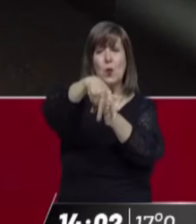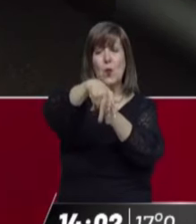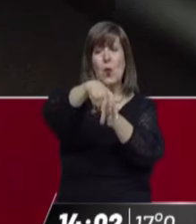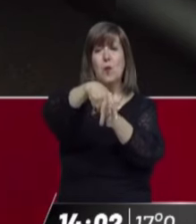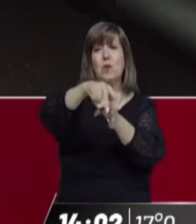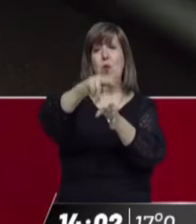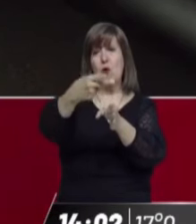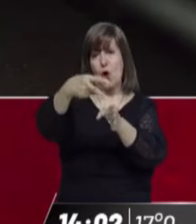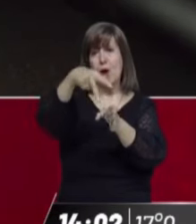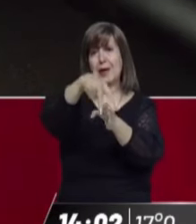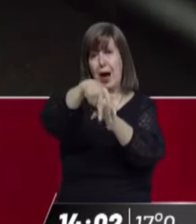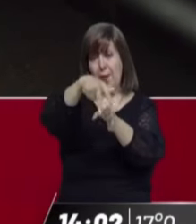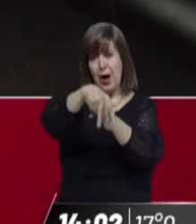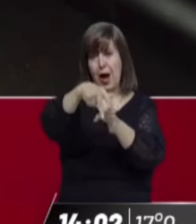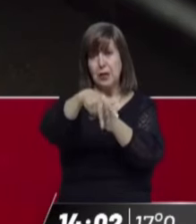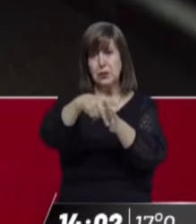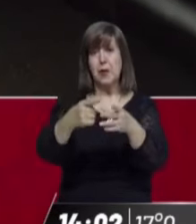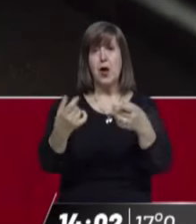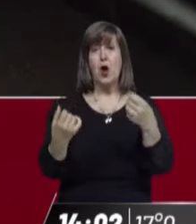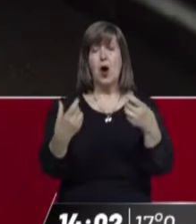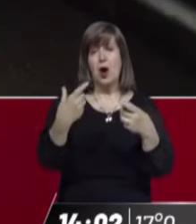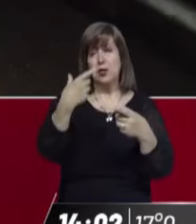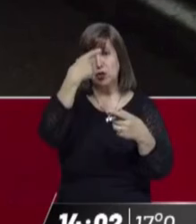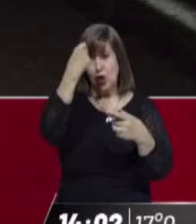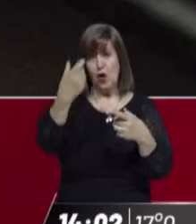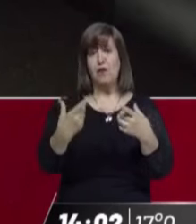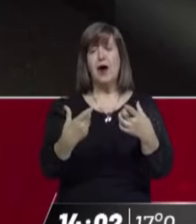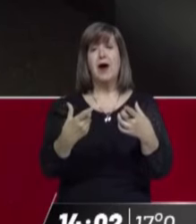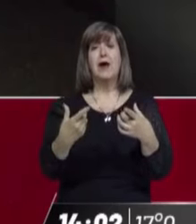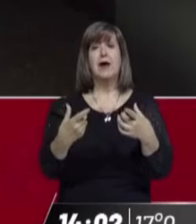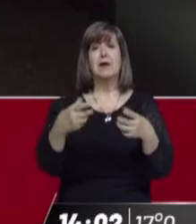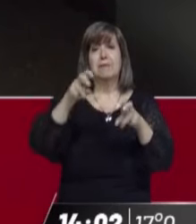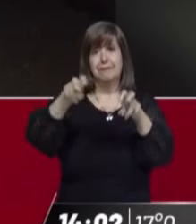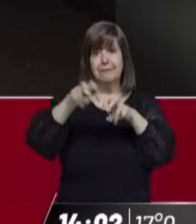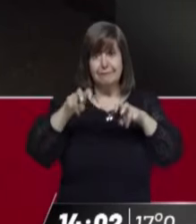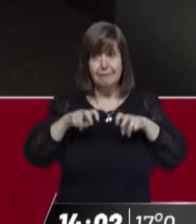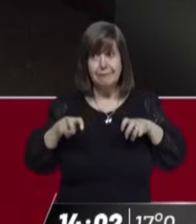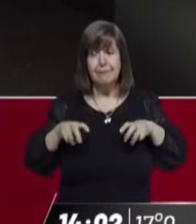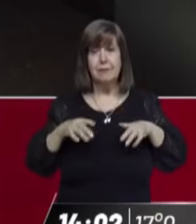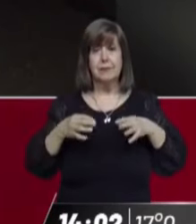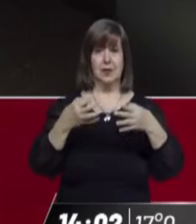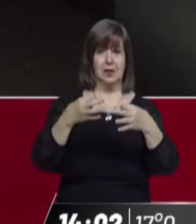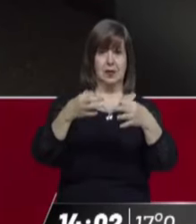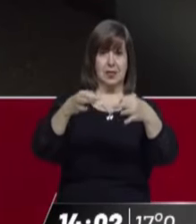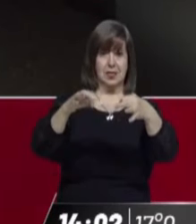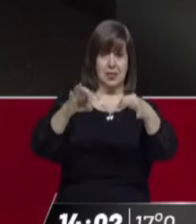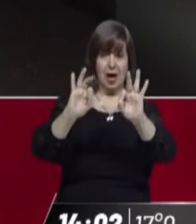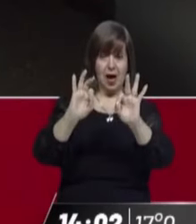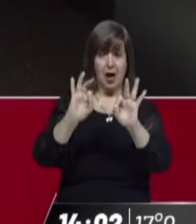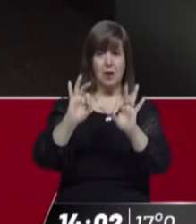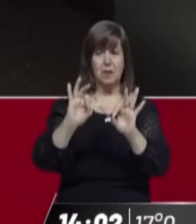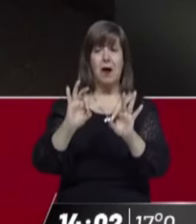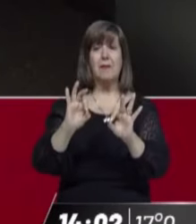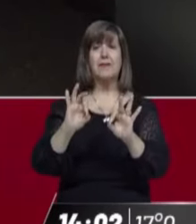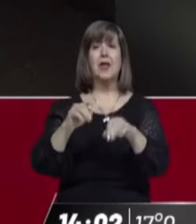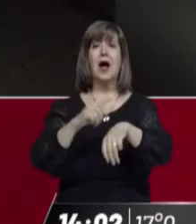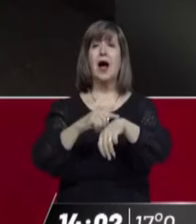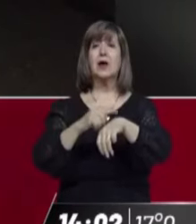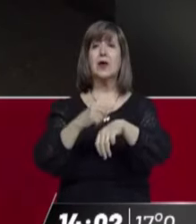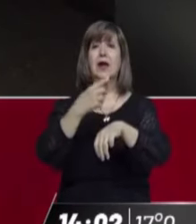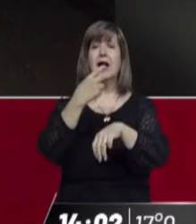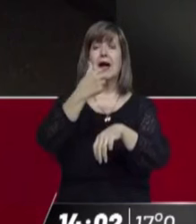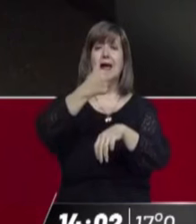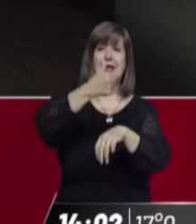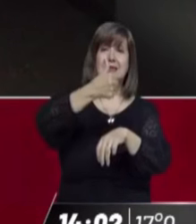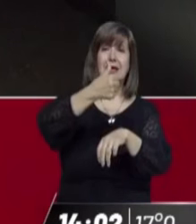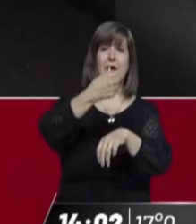el lugar. Por suerte no hubo que lamentar heridos ni víctimas en el pasaje de este colectivo que ocurrió a las